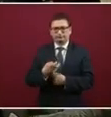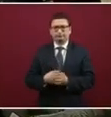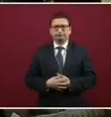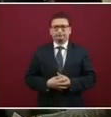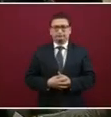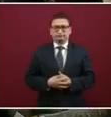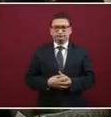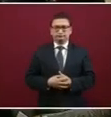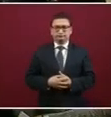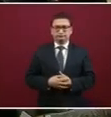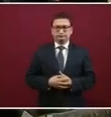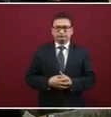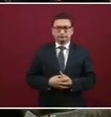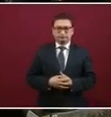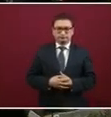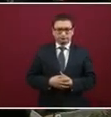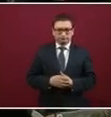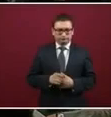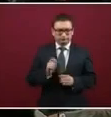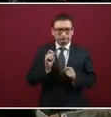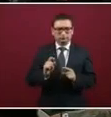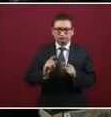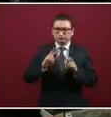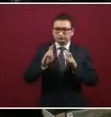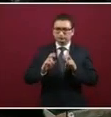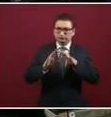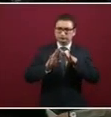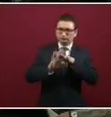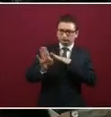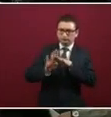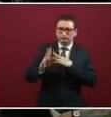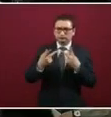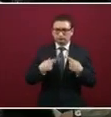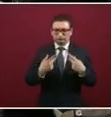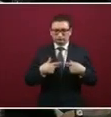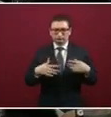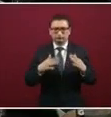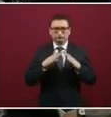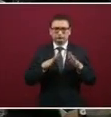Tratamos sobre la política migratoria.